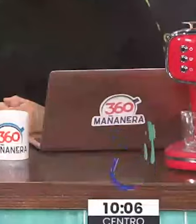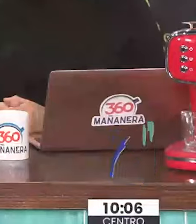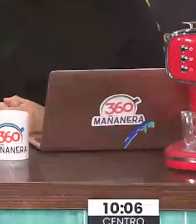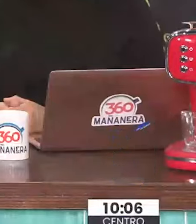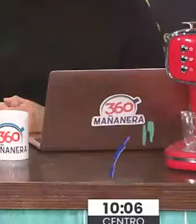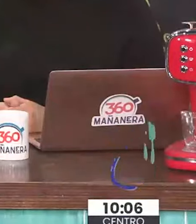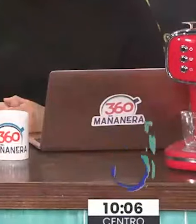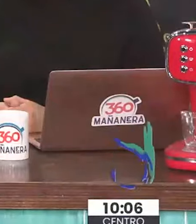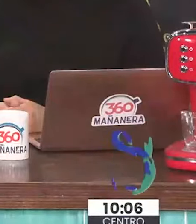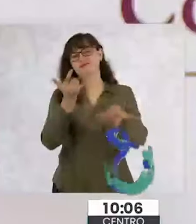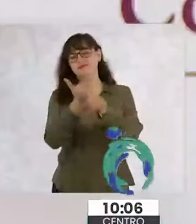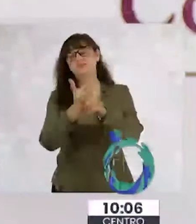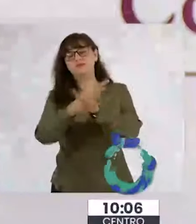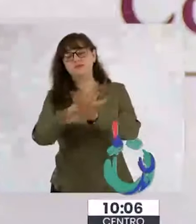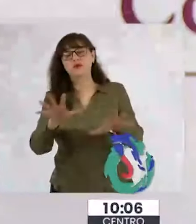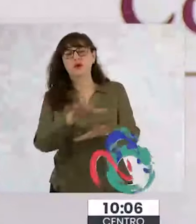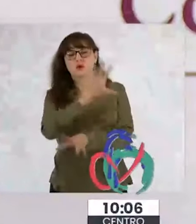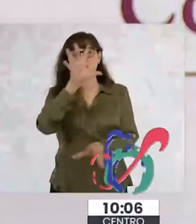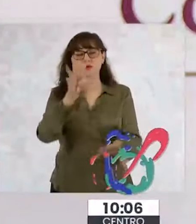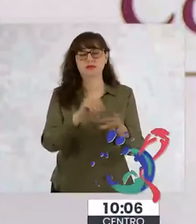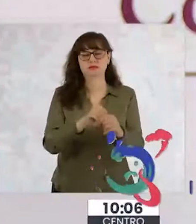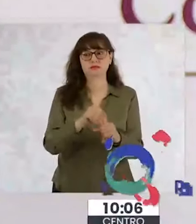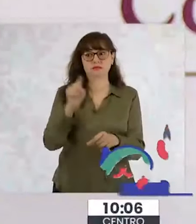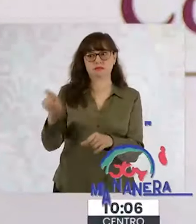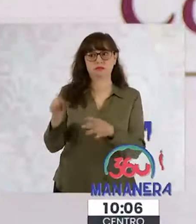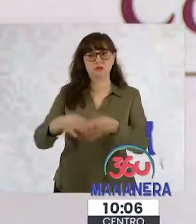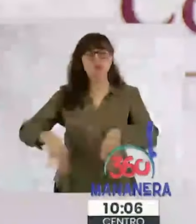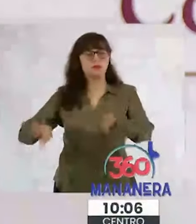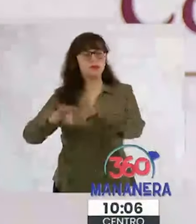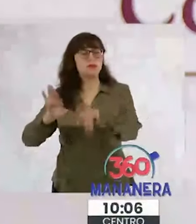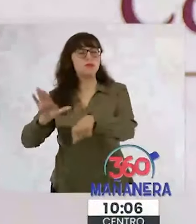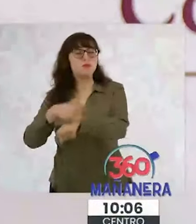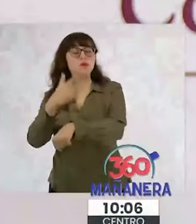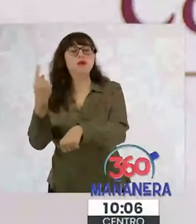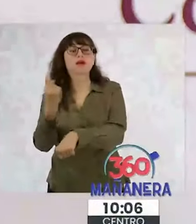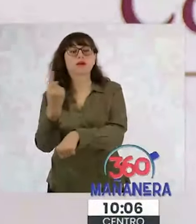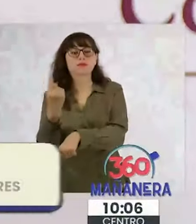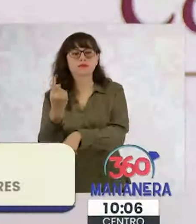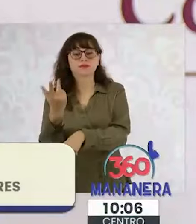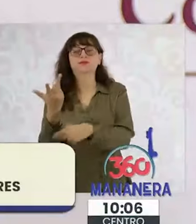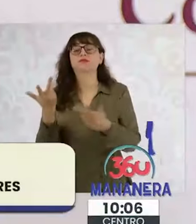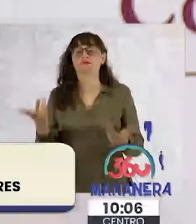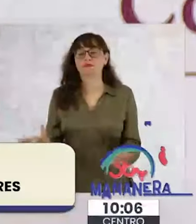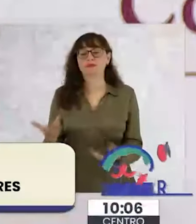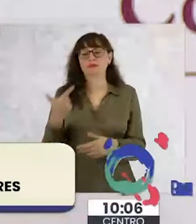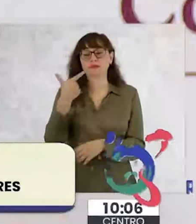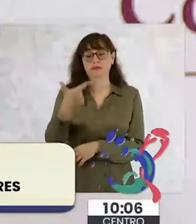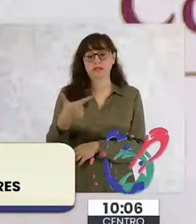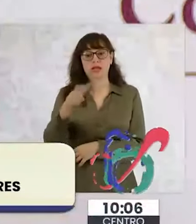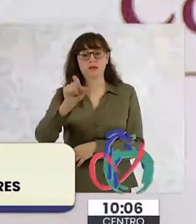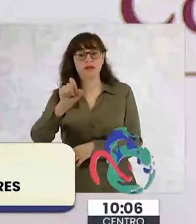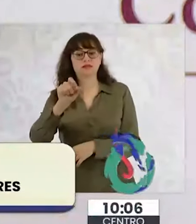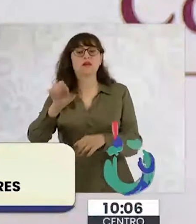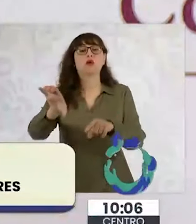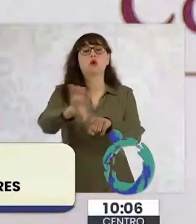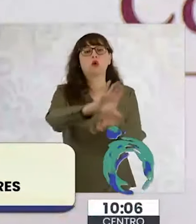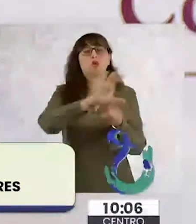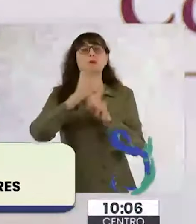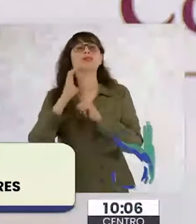se explicó el g20 está integrado por 19 países